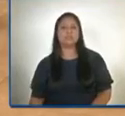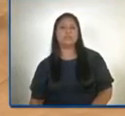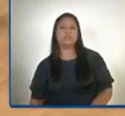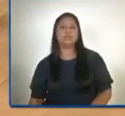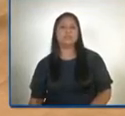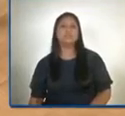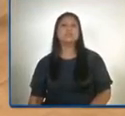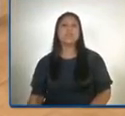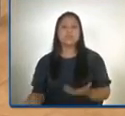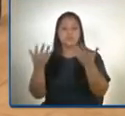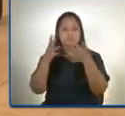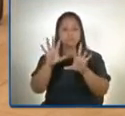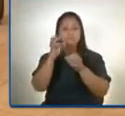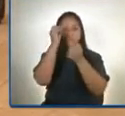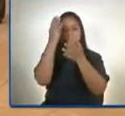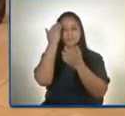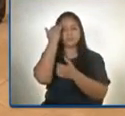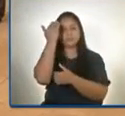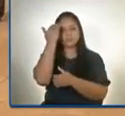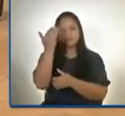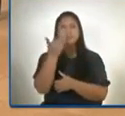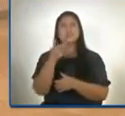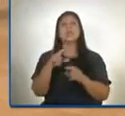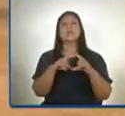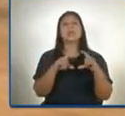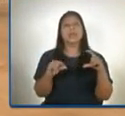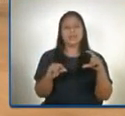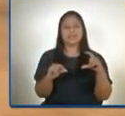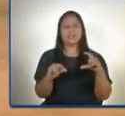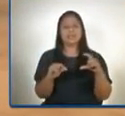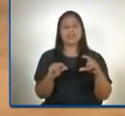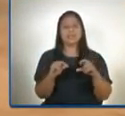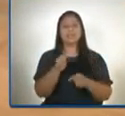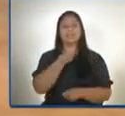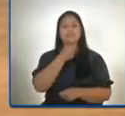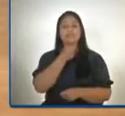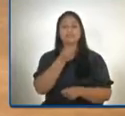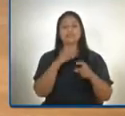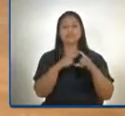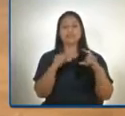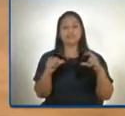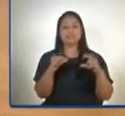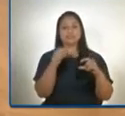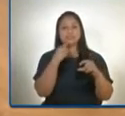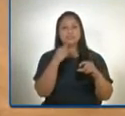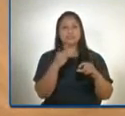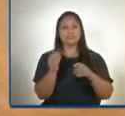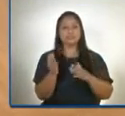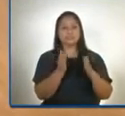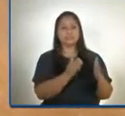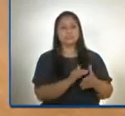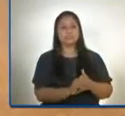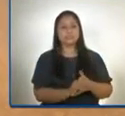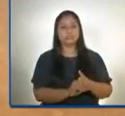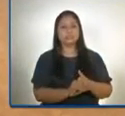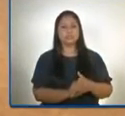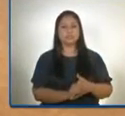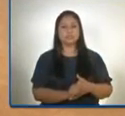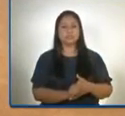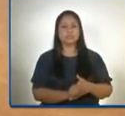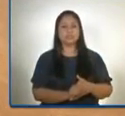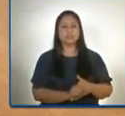Estamos agradeciendo a David de León, portavoz del Comité para Reducción de